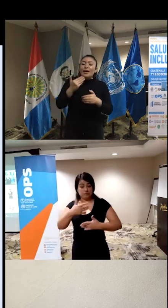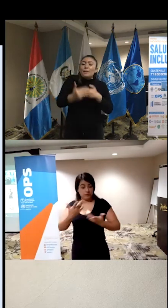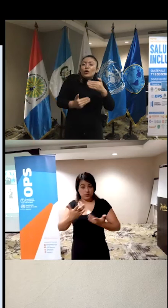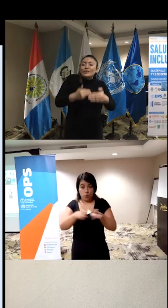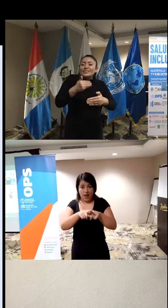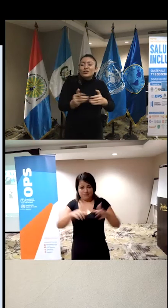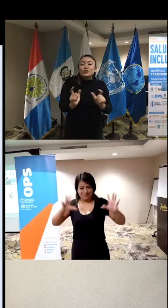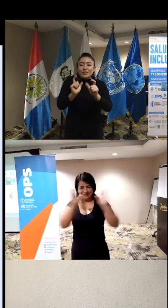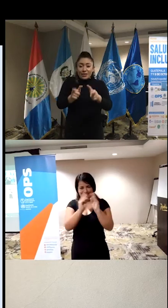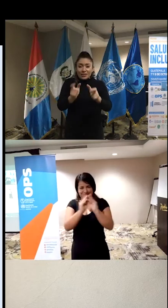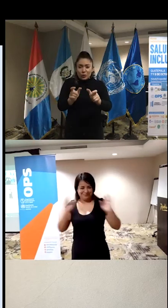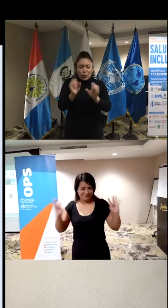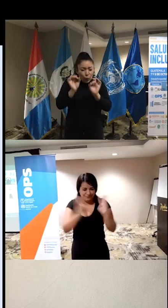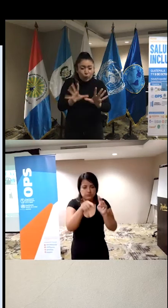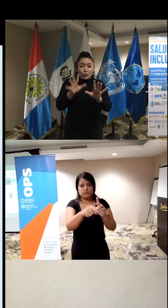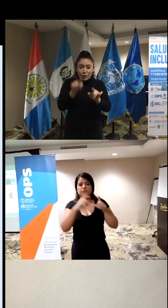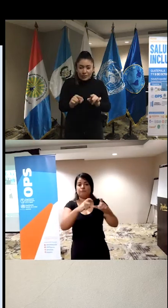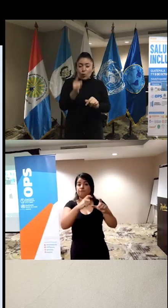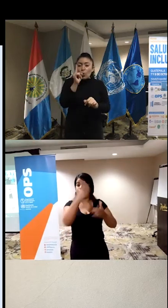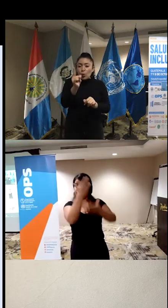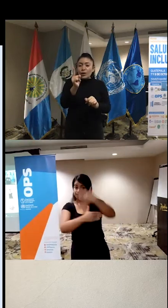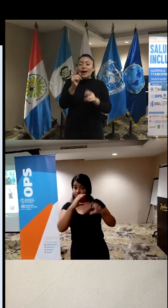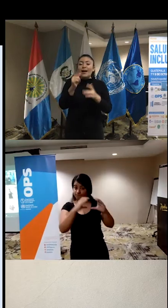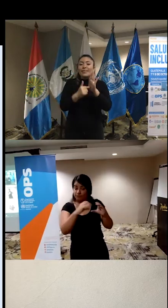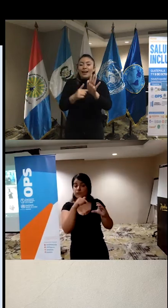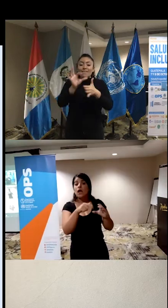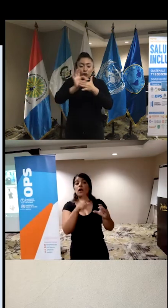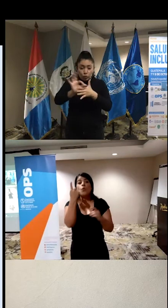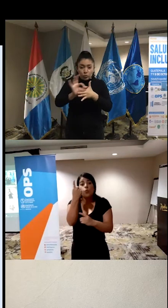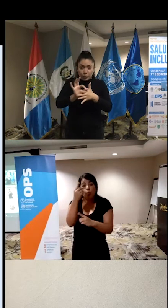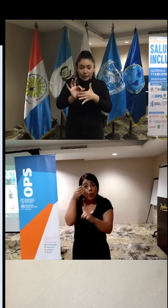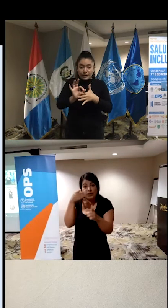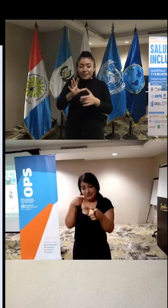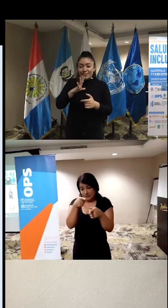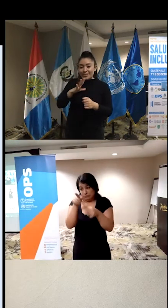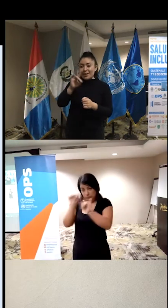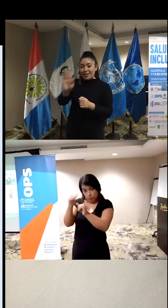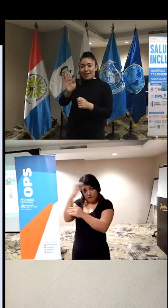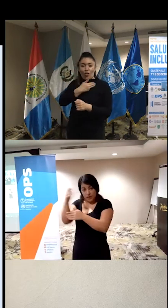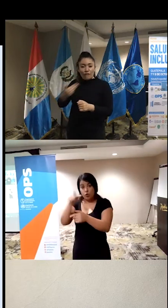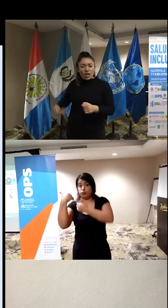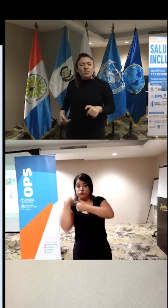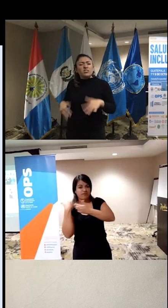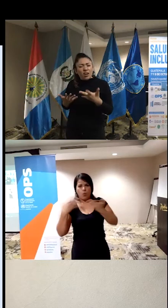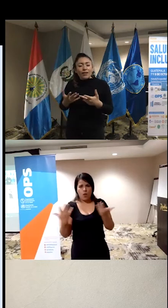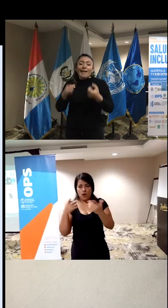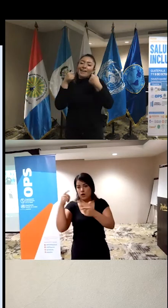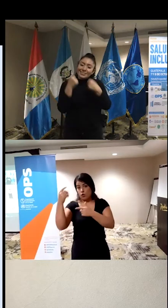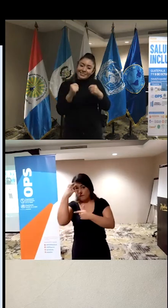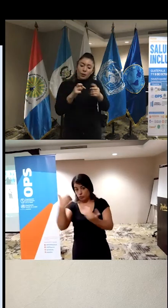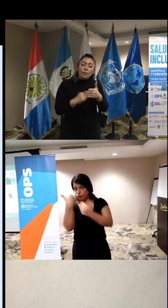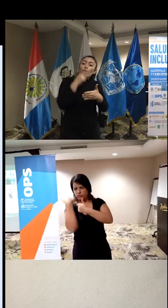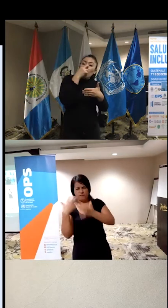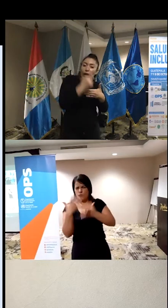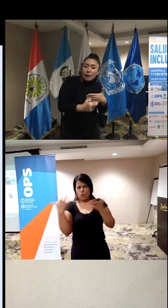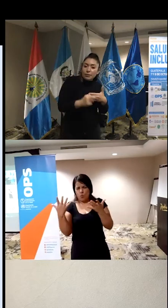y justamente una de las funciones que los gobiernos tienen es hacer programas que